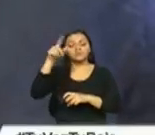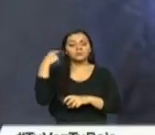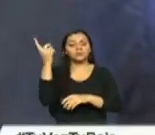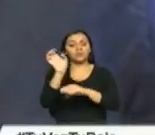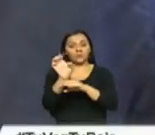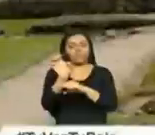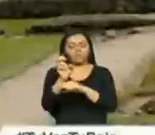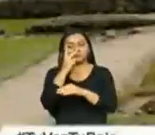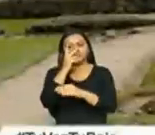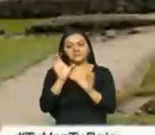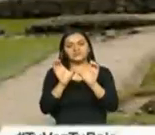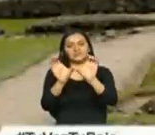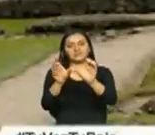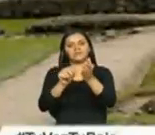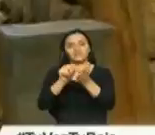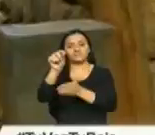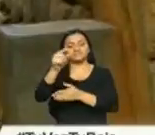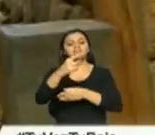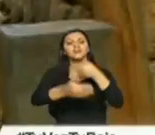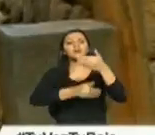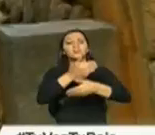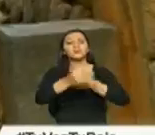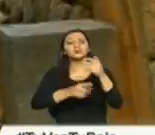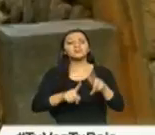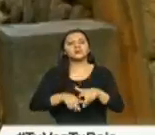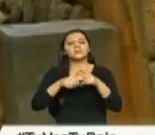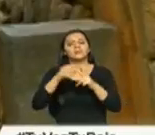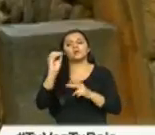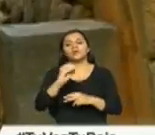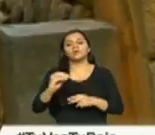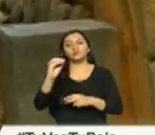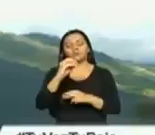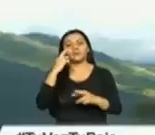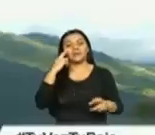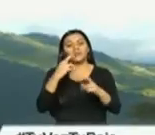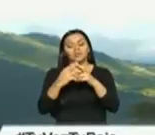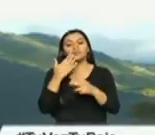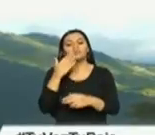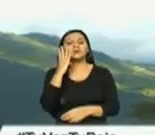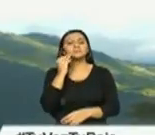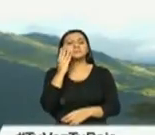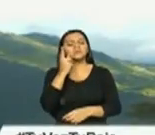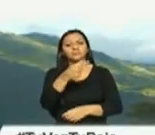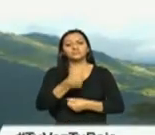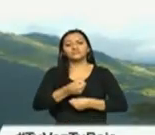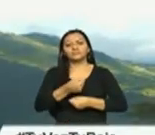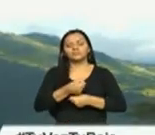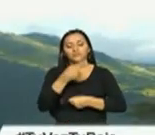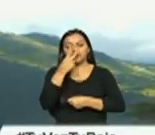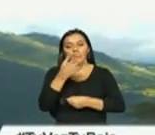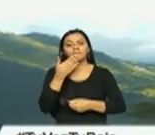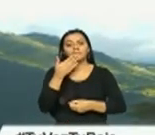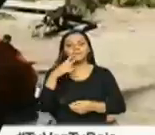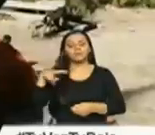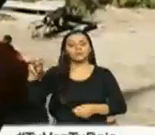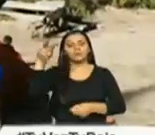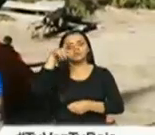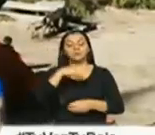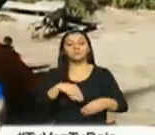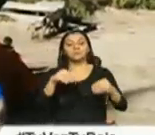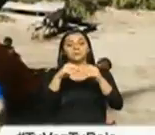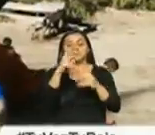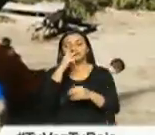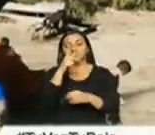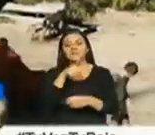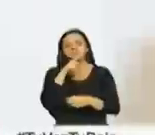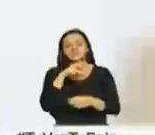serán certificadas. Este proceso, que iniciará en octubre, busca reconocer la experiencia del trabajador en el área turística. Así lo